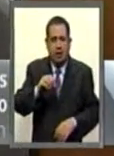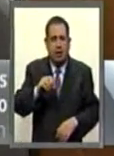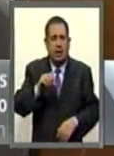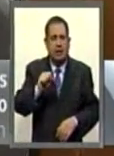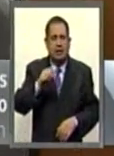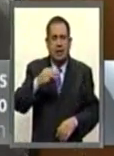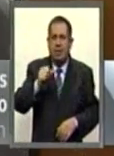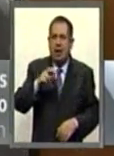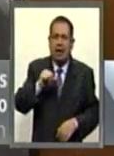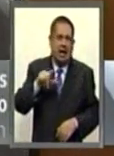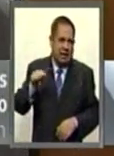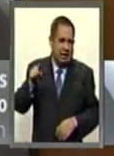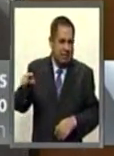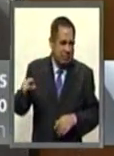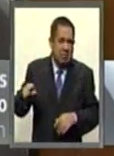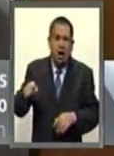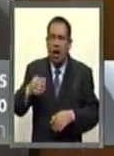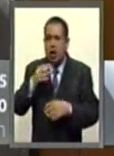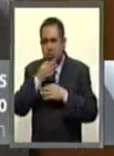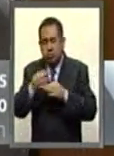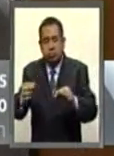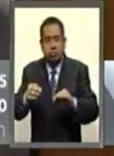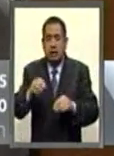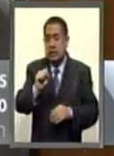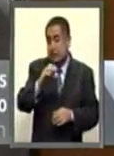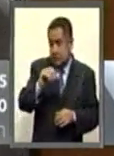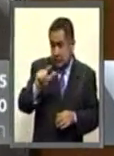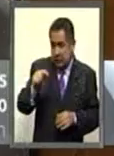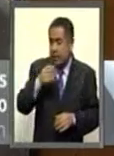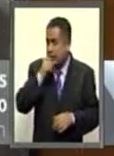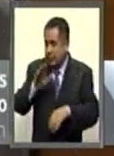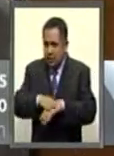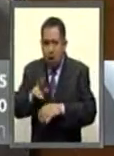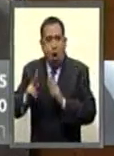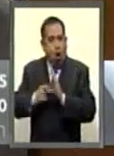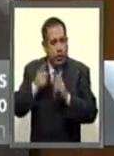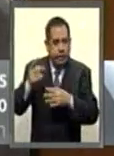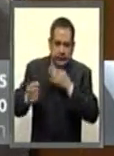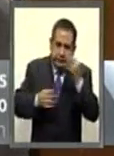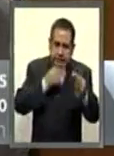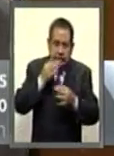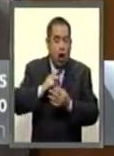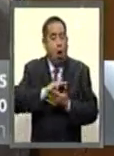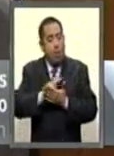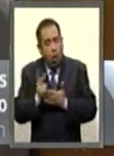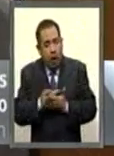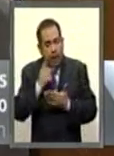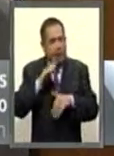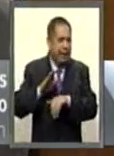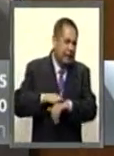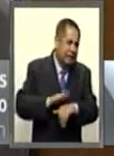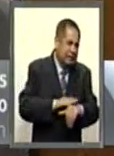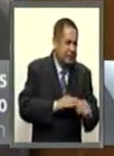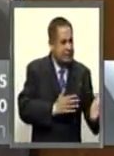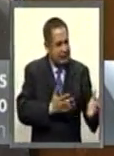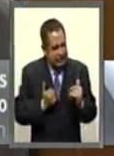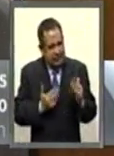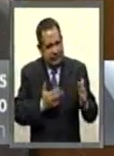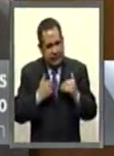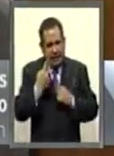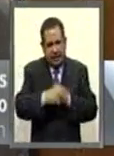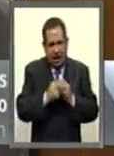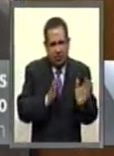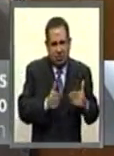Medio Ambiente y de Comunicaciones y Transporte, a que refuerce este programa integral de gestión de